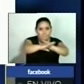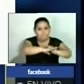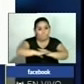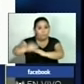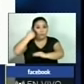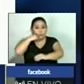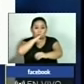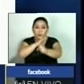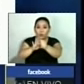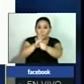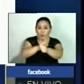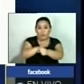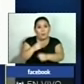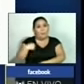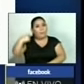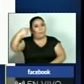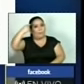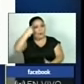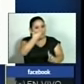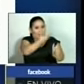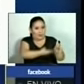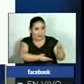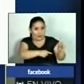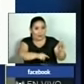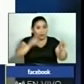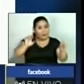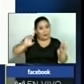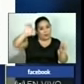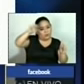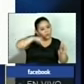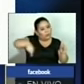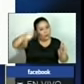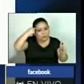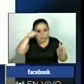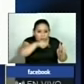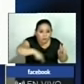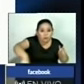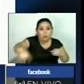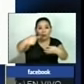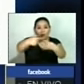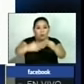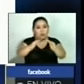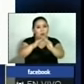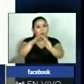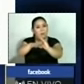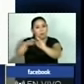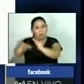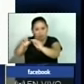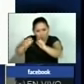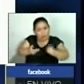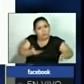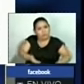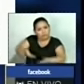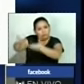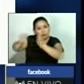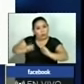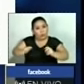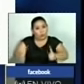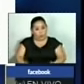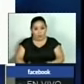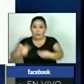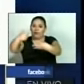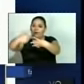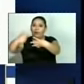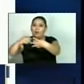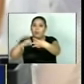COVID-19. El edil considera que es importante que las personas cumplan con las disposiciones y darle facultades al gobierno dentro del orden